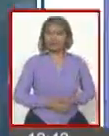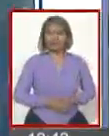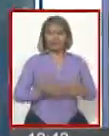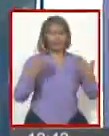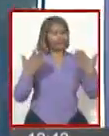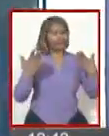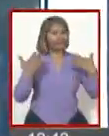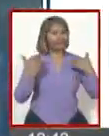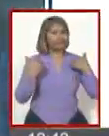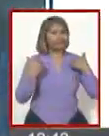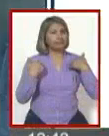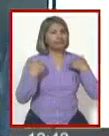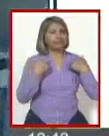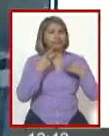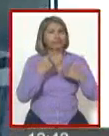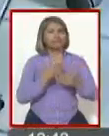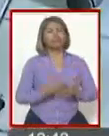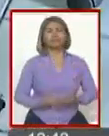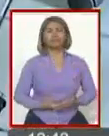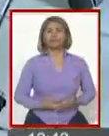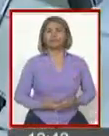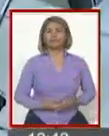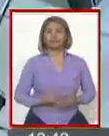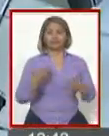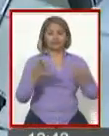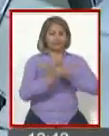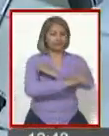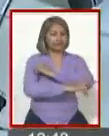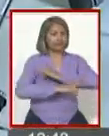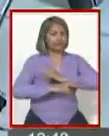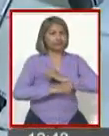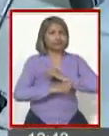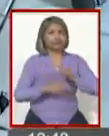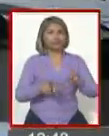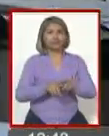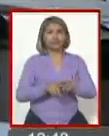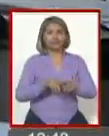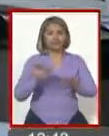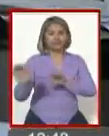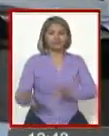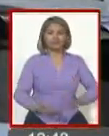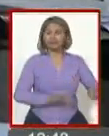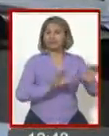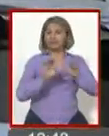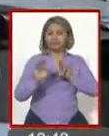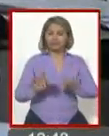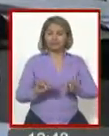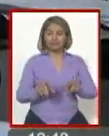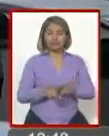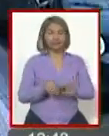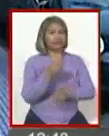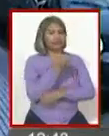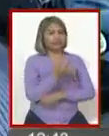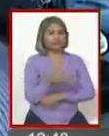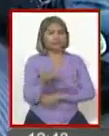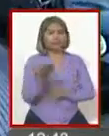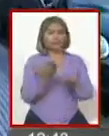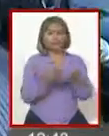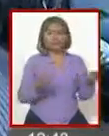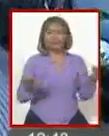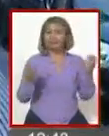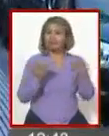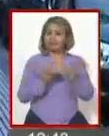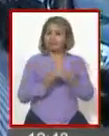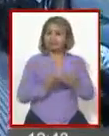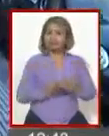Somos víctimas en este momento, nos han robado, sobre todo las computadoras y algunos artefactos